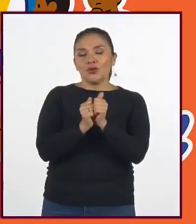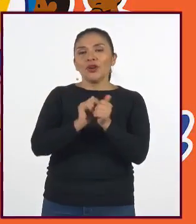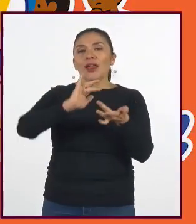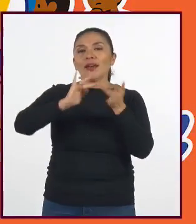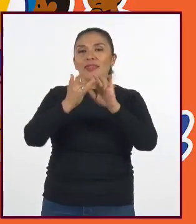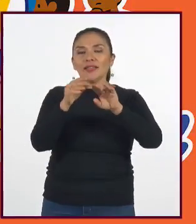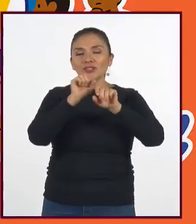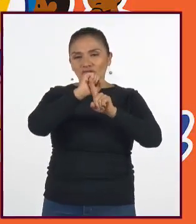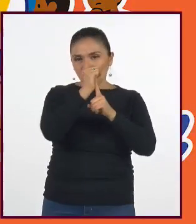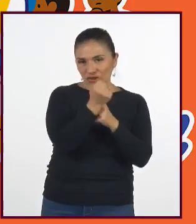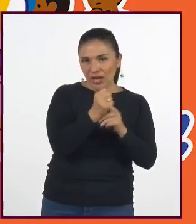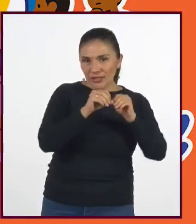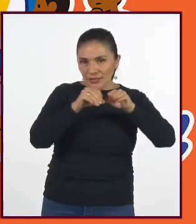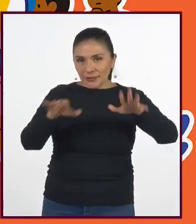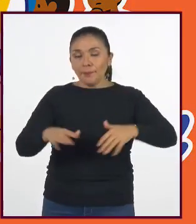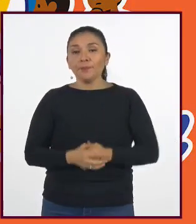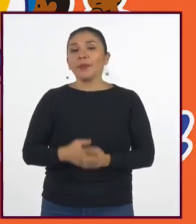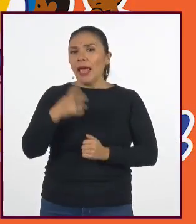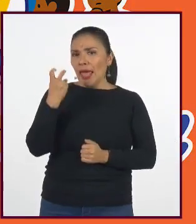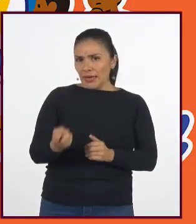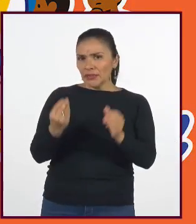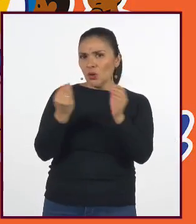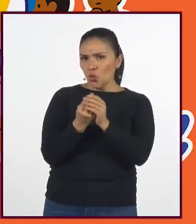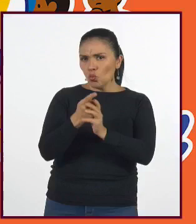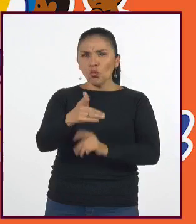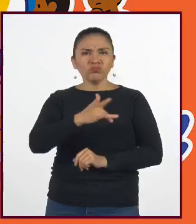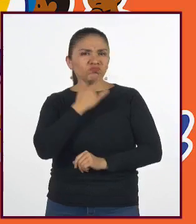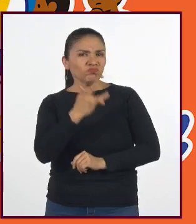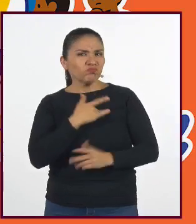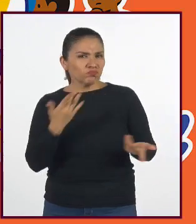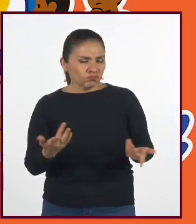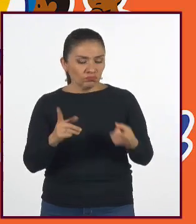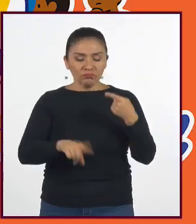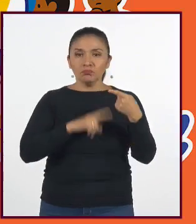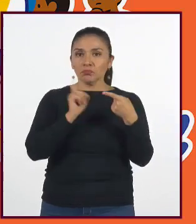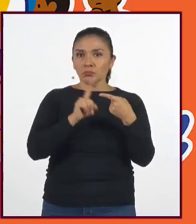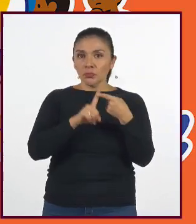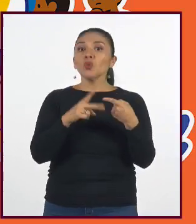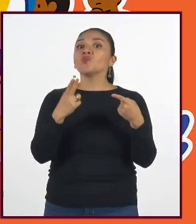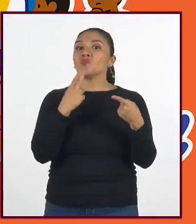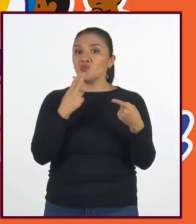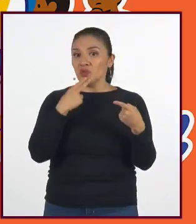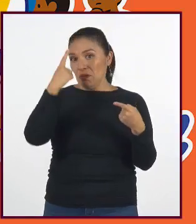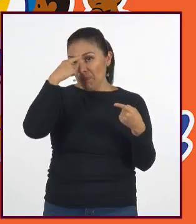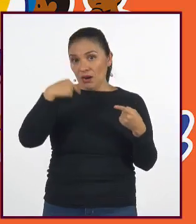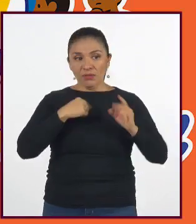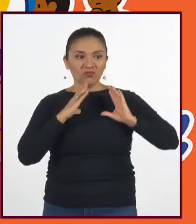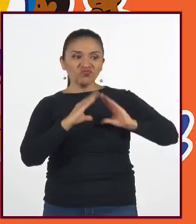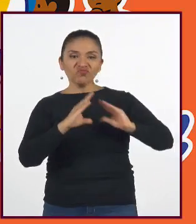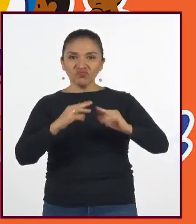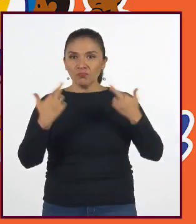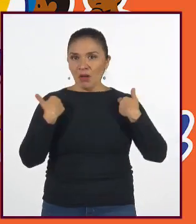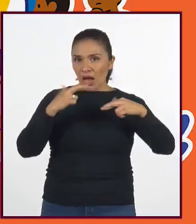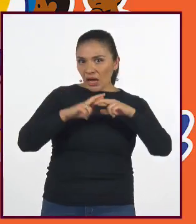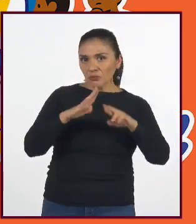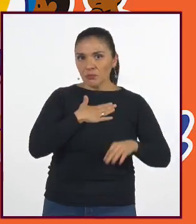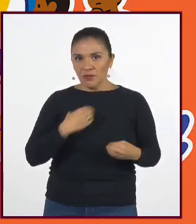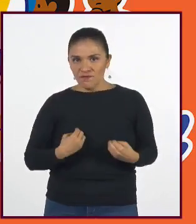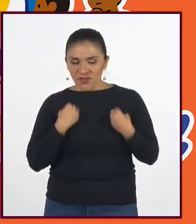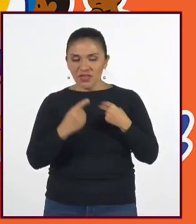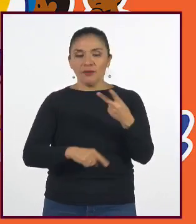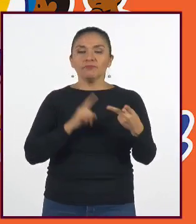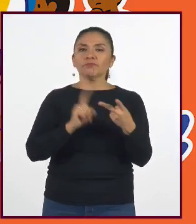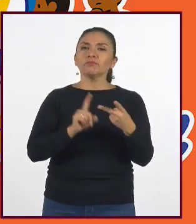sociales. ¿Este seminario te ha parecido, inciso A, útil para mi práctica docente y vida diaria? Inciso